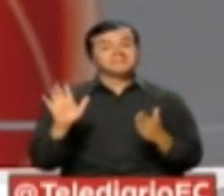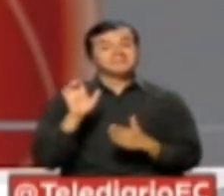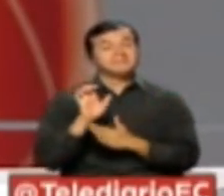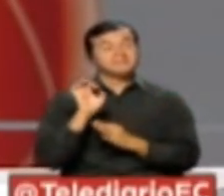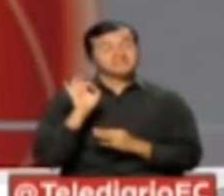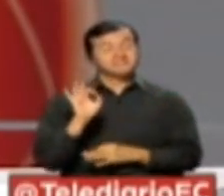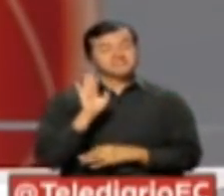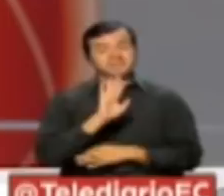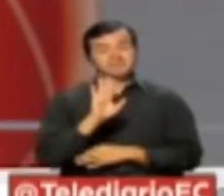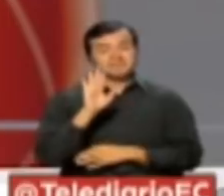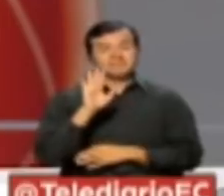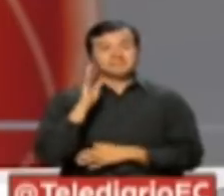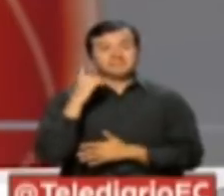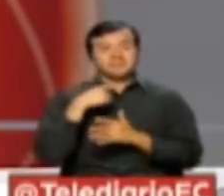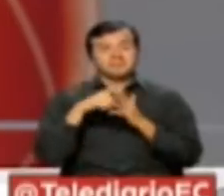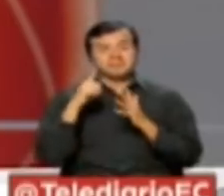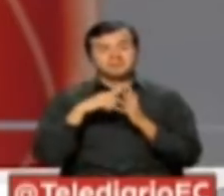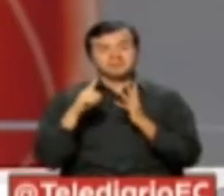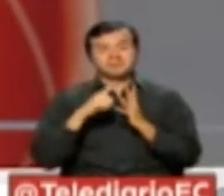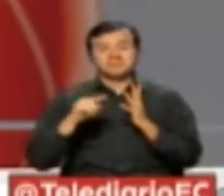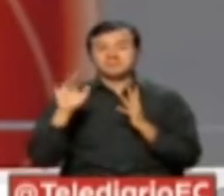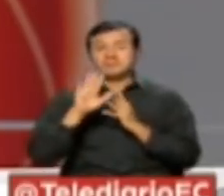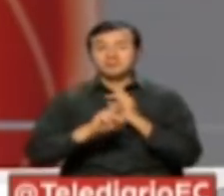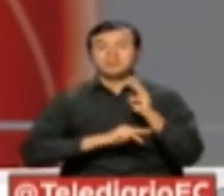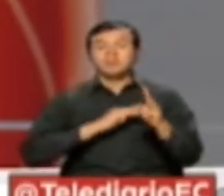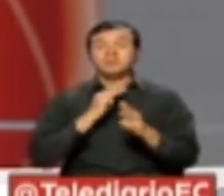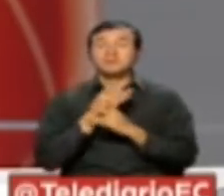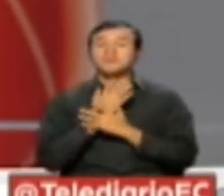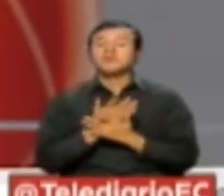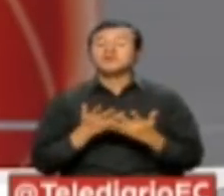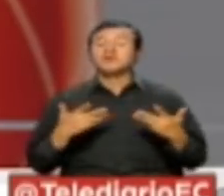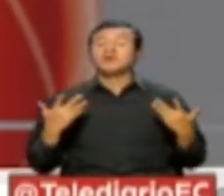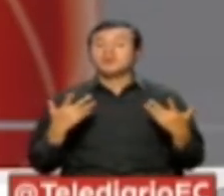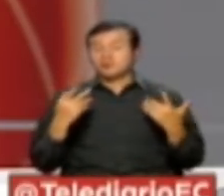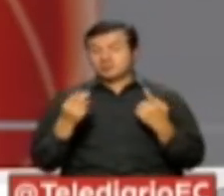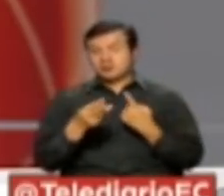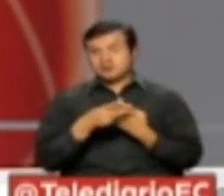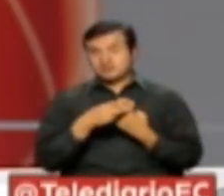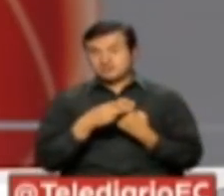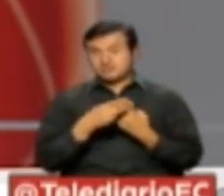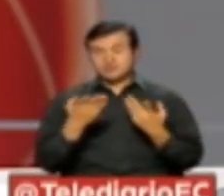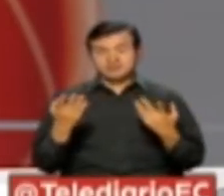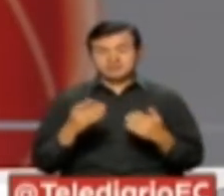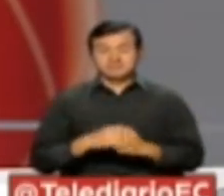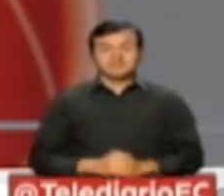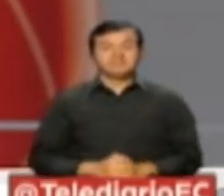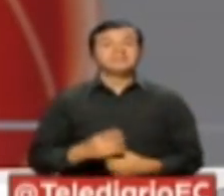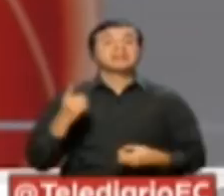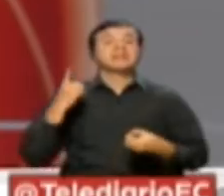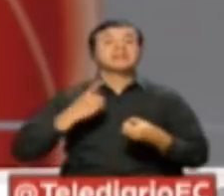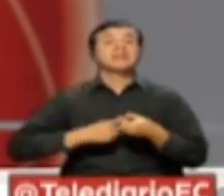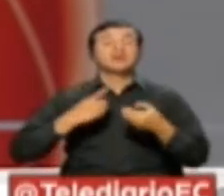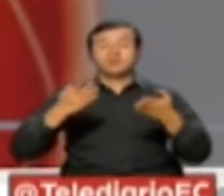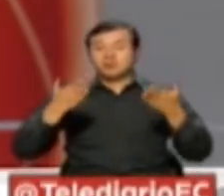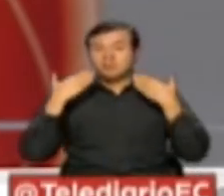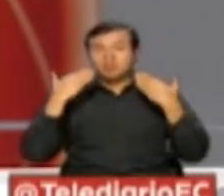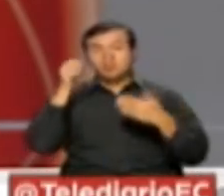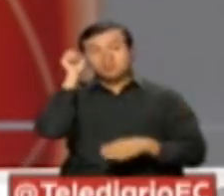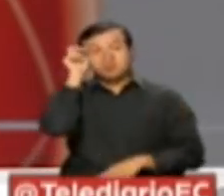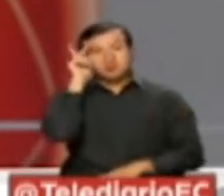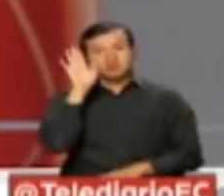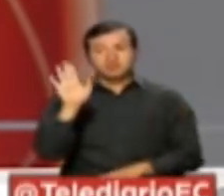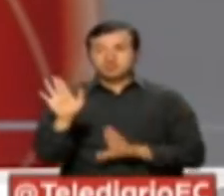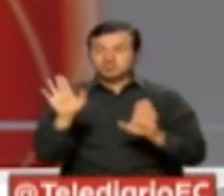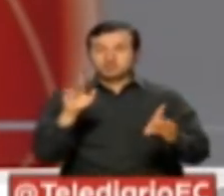del ecuador y desde cualquier parte del mundo a través de nuestras redes sociales quito y guayaquil tienen opiniones